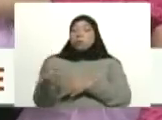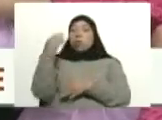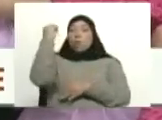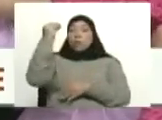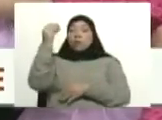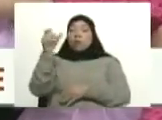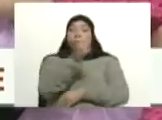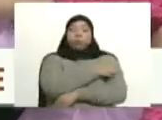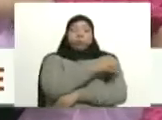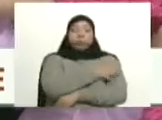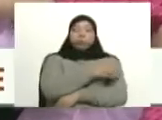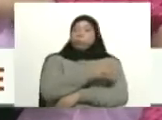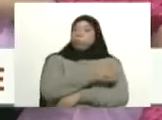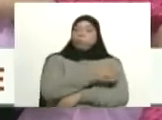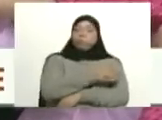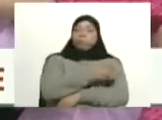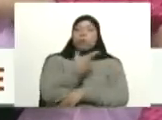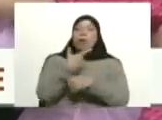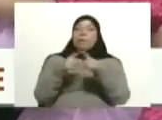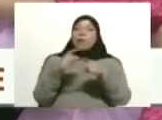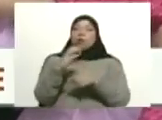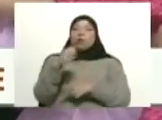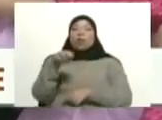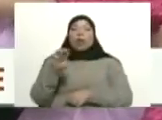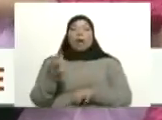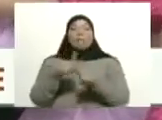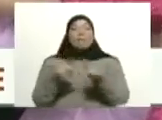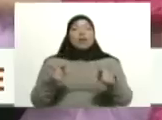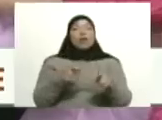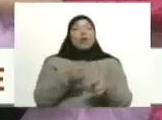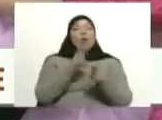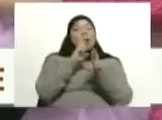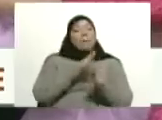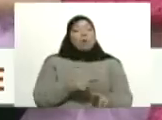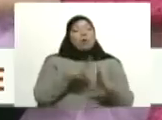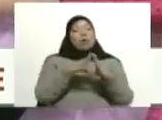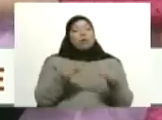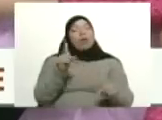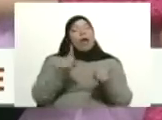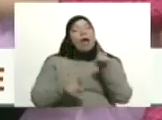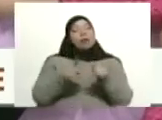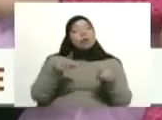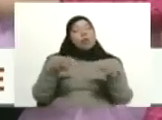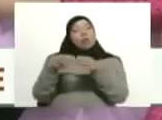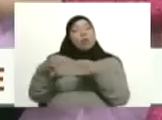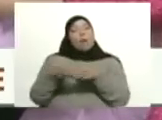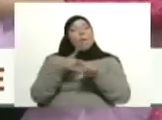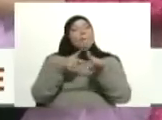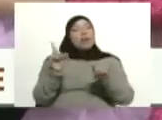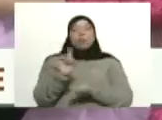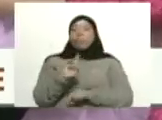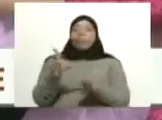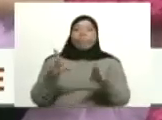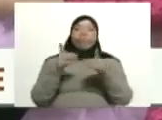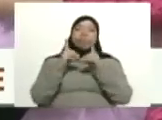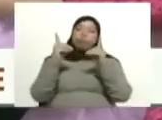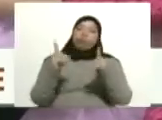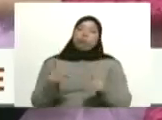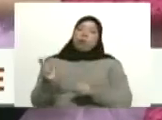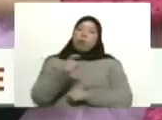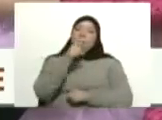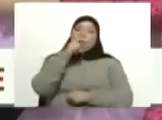haber desarrollado un Consejo Nacional Electoral que solamente respondiera a algunas toldas políticas. Pero esa no fue la